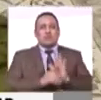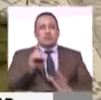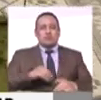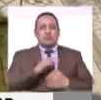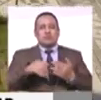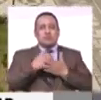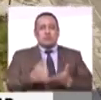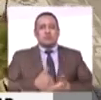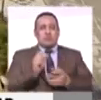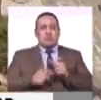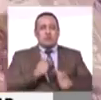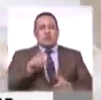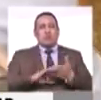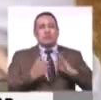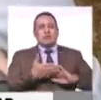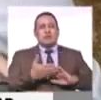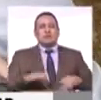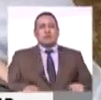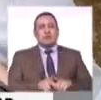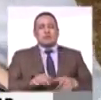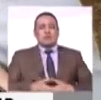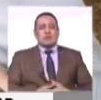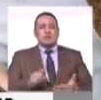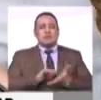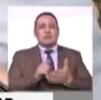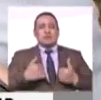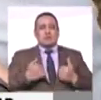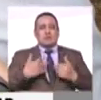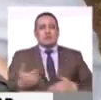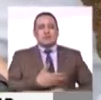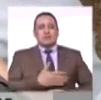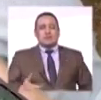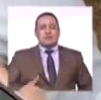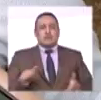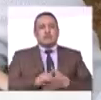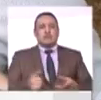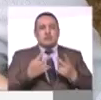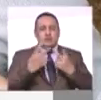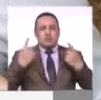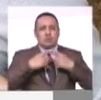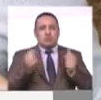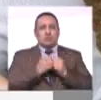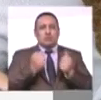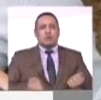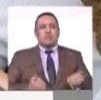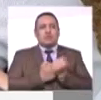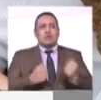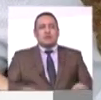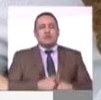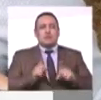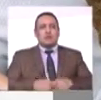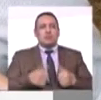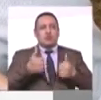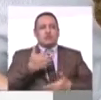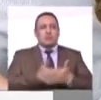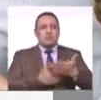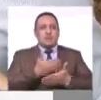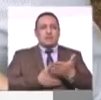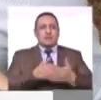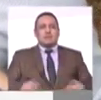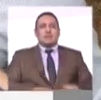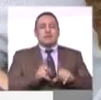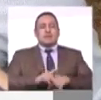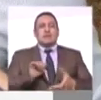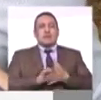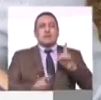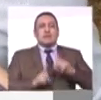y bienestar de la comunidad. Presidente, ¿no?, del Congreso, es que nos va a apoyar ahí en los buenos oficios, ¿no?, para que sean